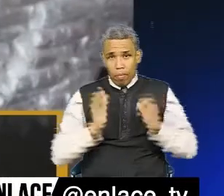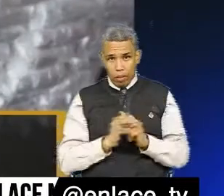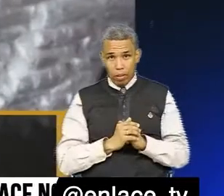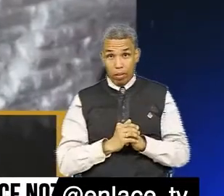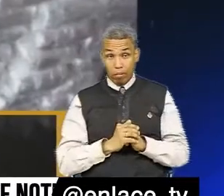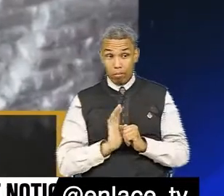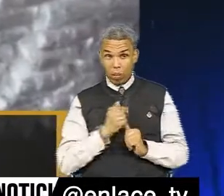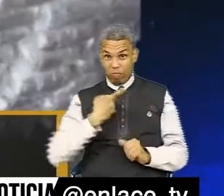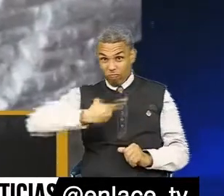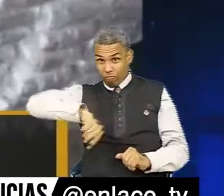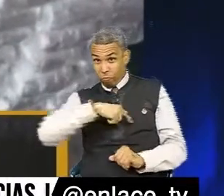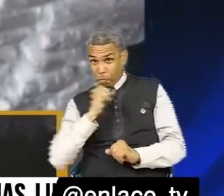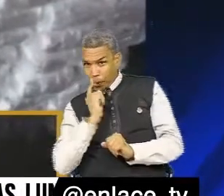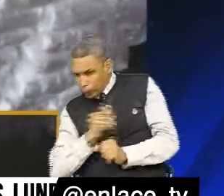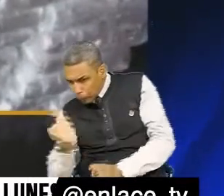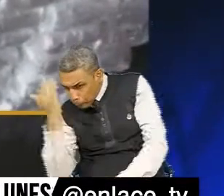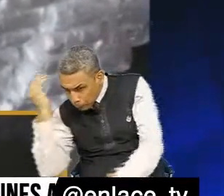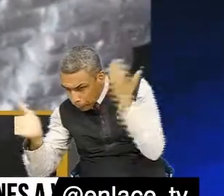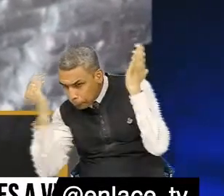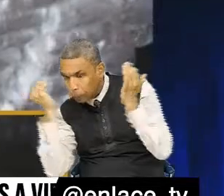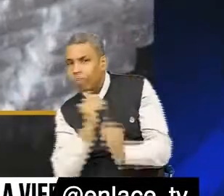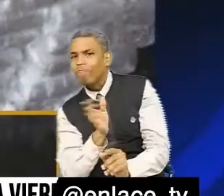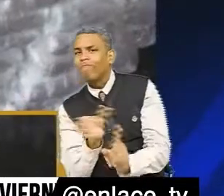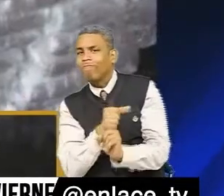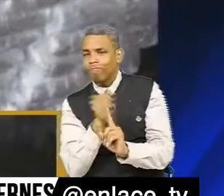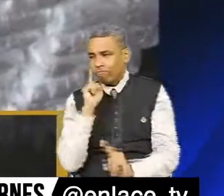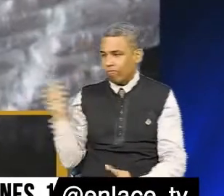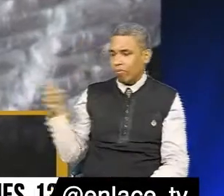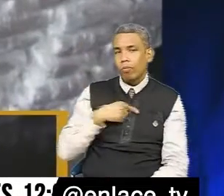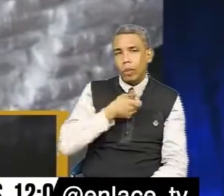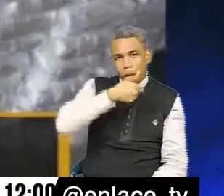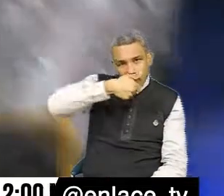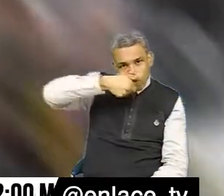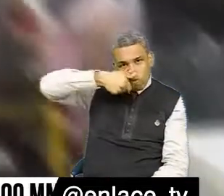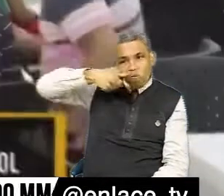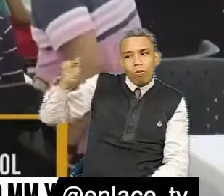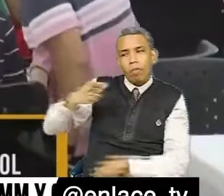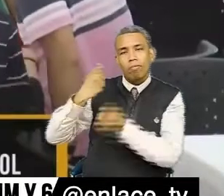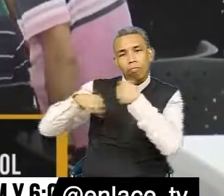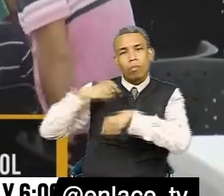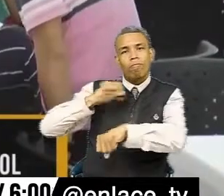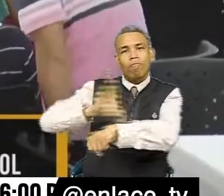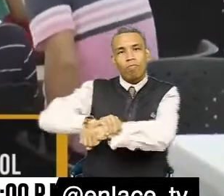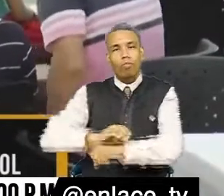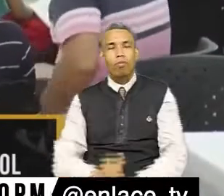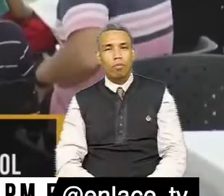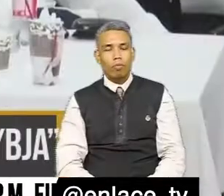ilícitos y pues por tanto será dejado disposición por ortográfico estos pacientes